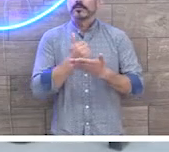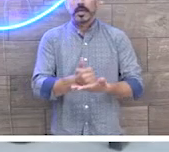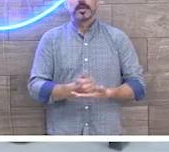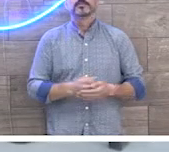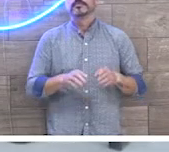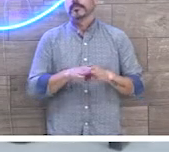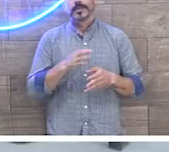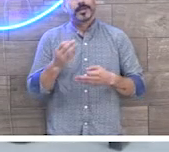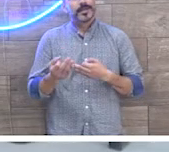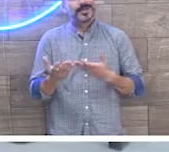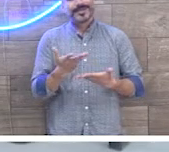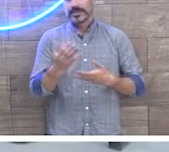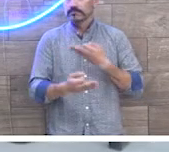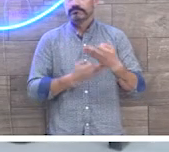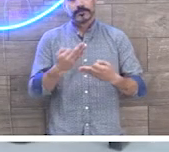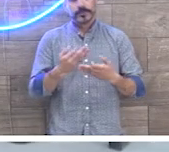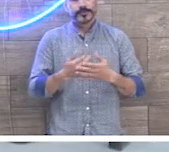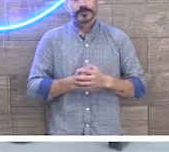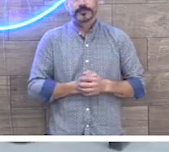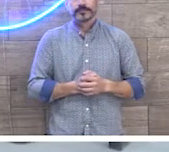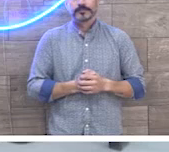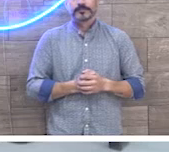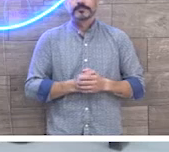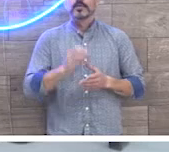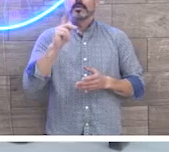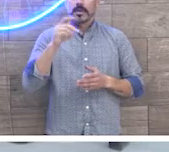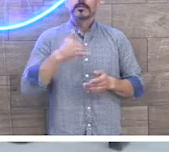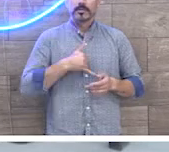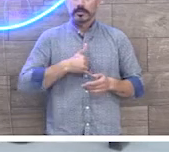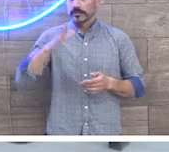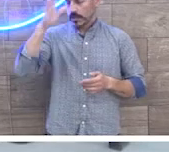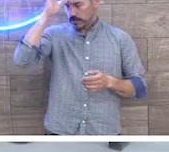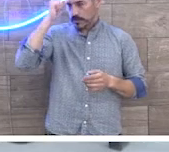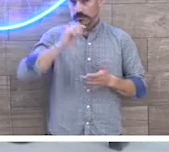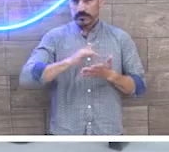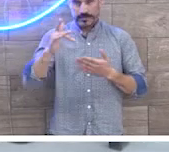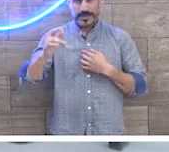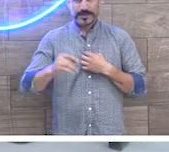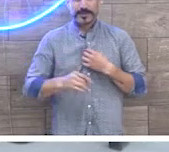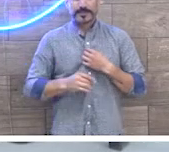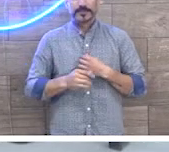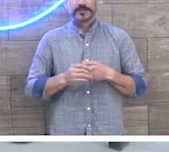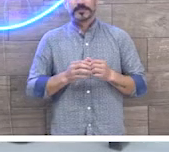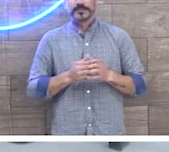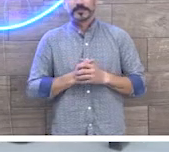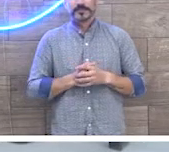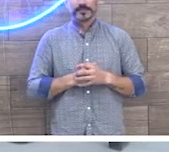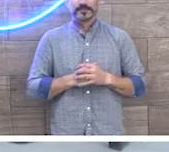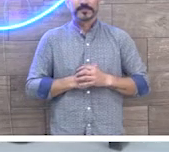discapacidad. Así es, Jorge, pues estoy pues de acuerdo. Les agradezco, amigos, el haber